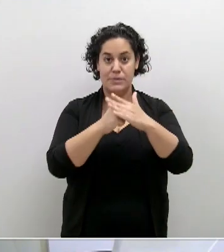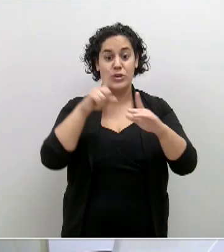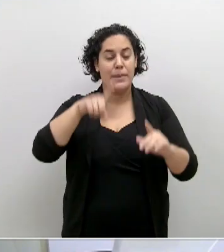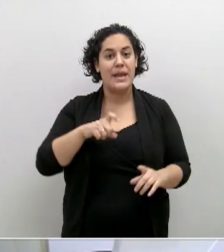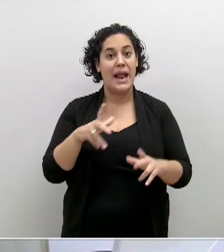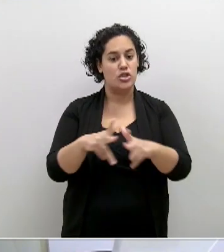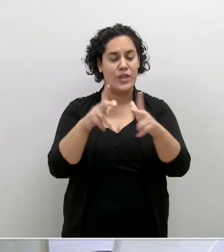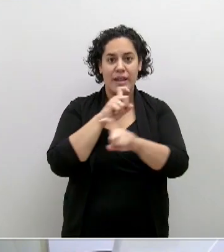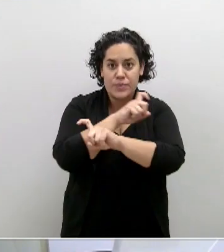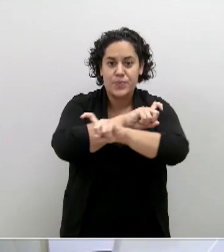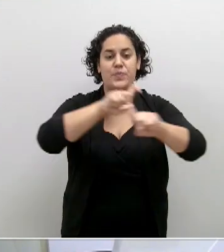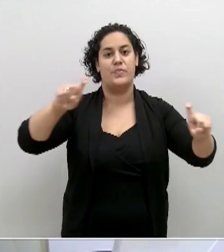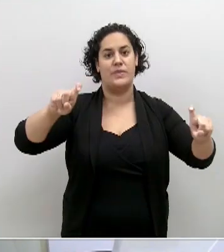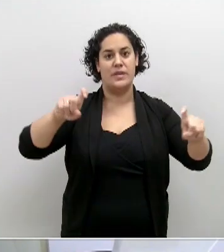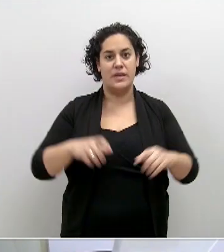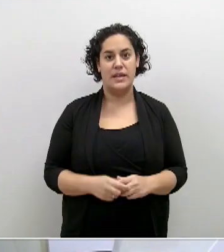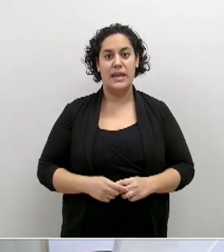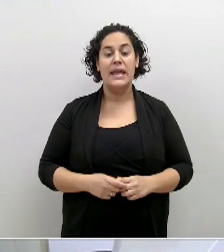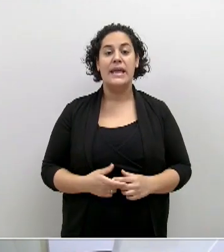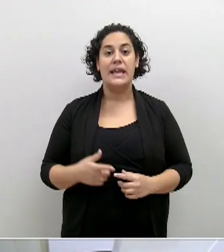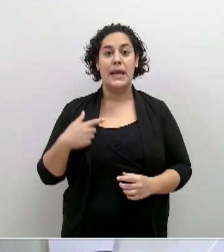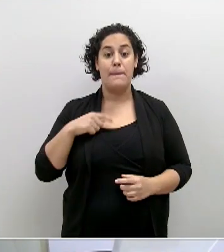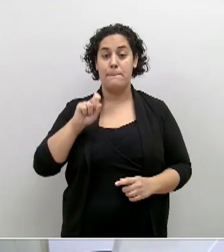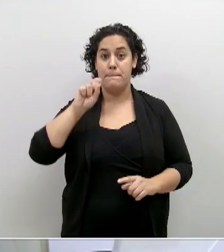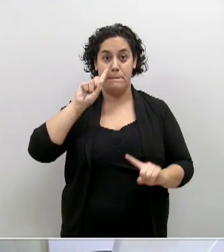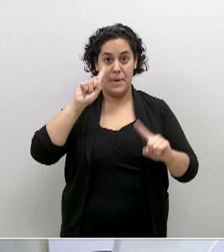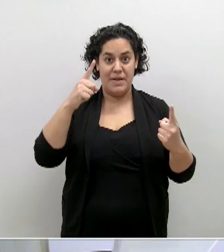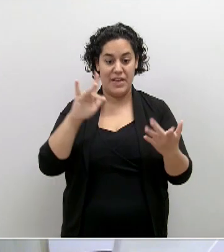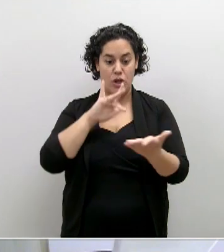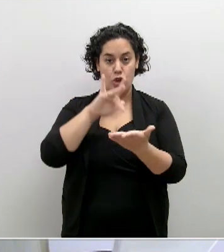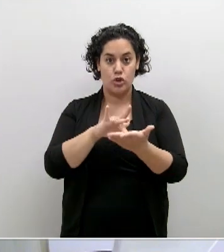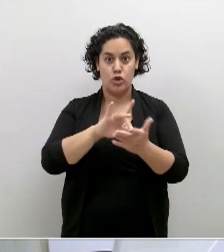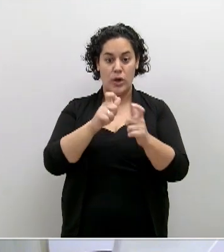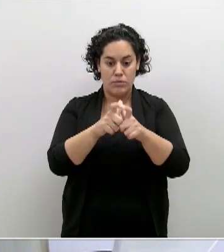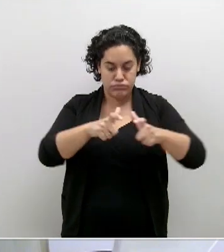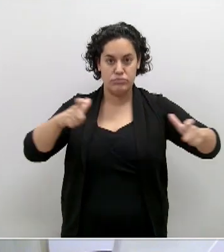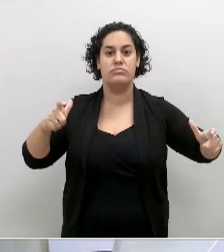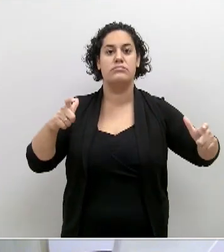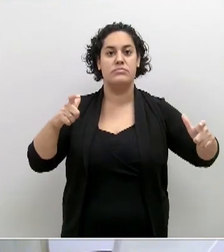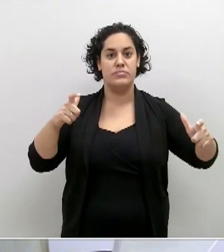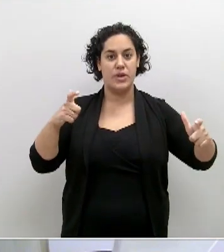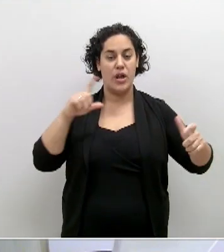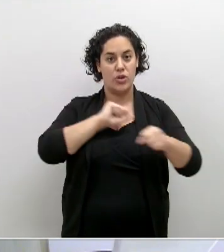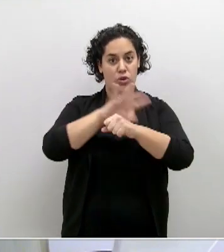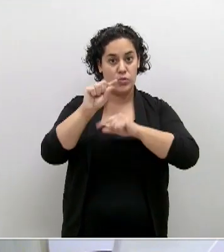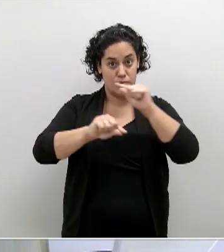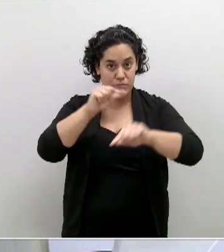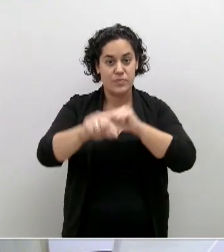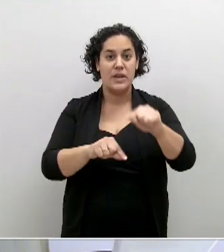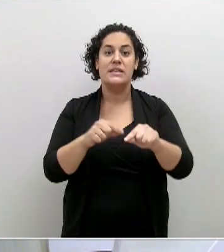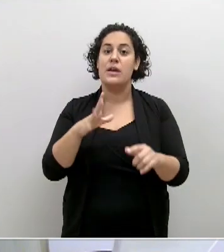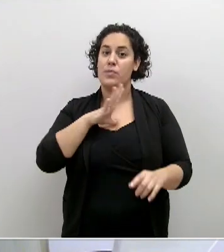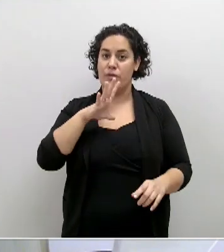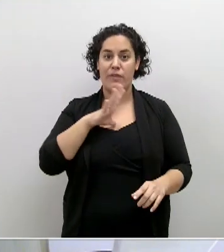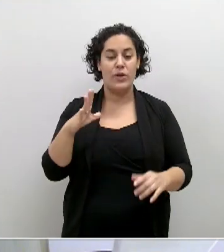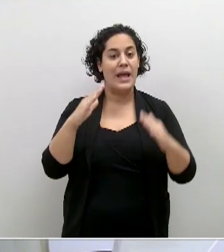sociedad que nos sacó de la primera oleada para que extreme las salidas domiciliarias y las limite a las cuestiones